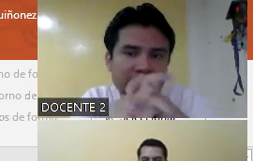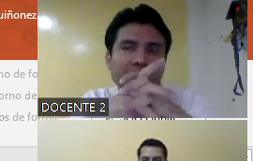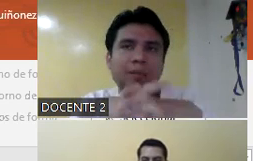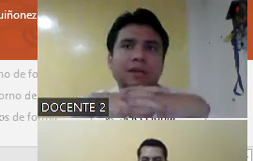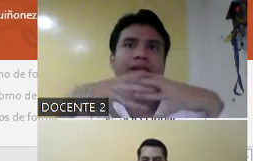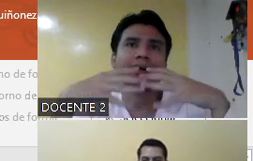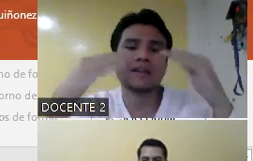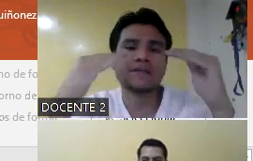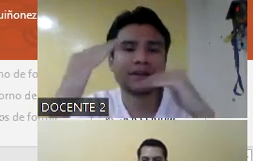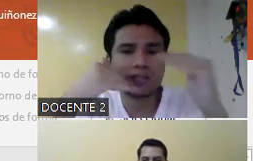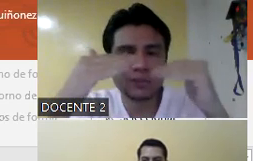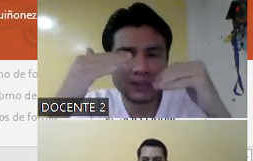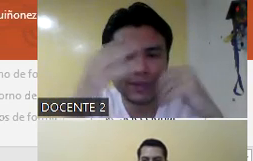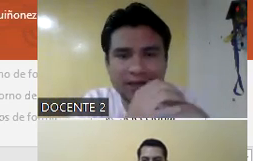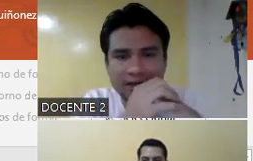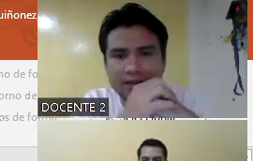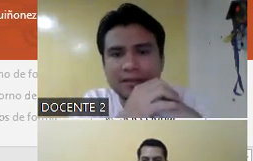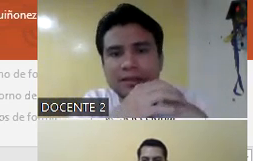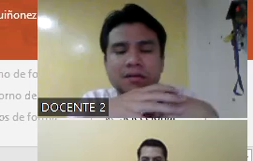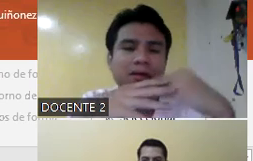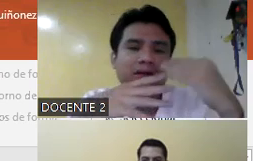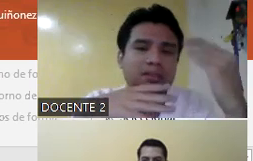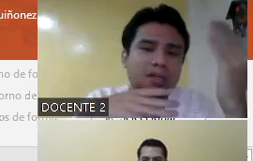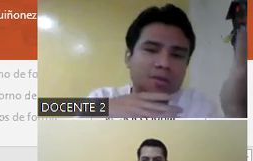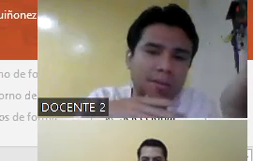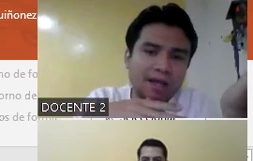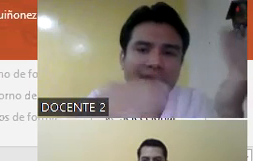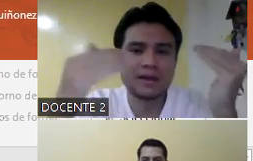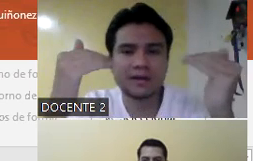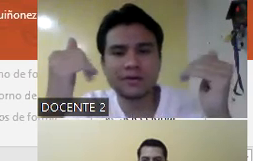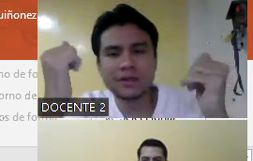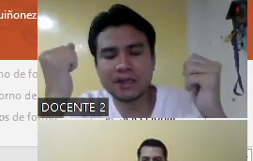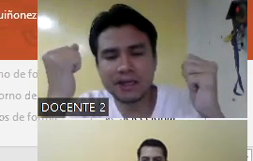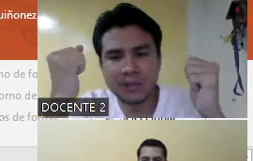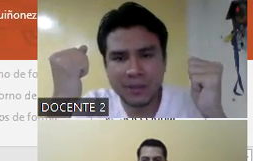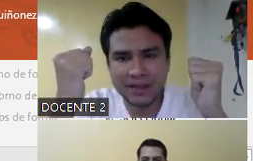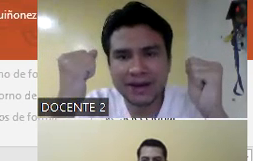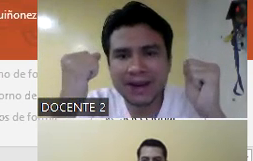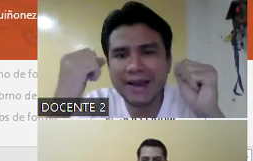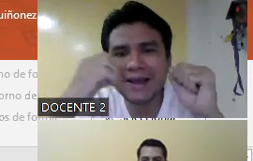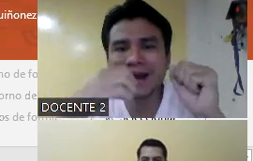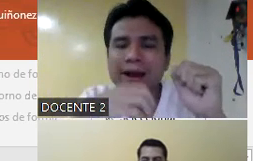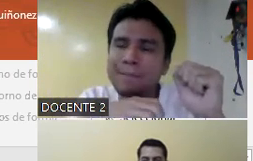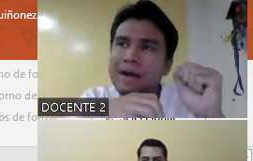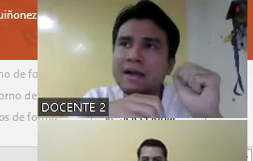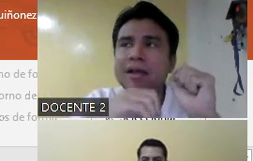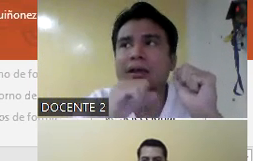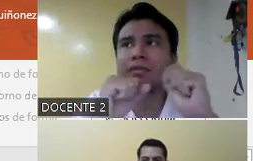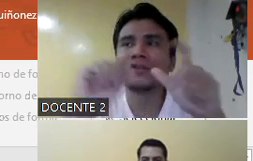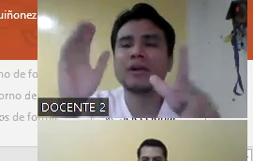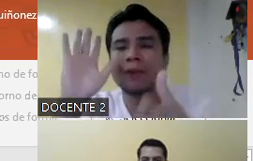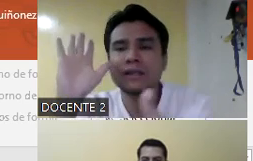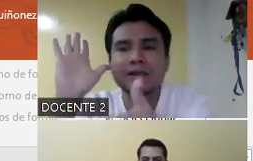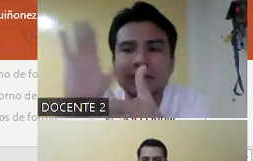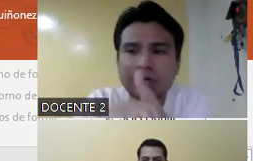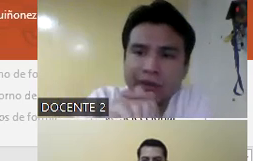encéfalo. En alguna parte hay diferentes tipos de meninges, ¿sí? Existe la dura madre, la aracnoide y la pia madre. Cada capa no